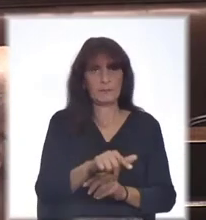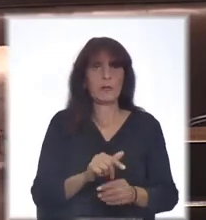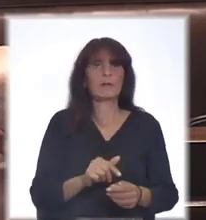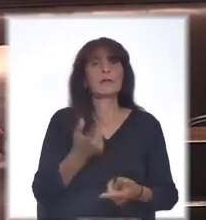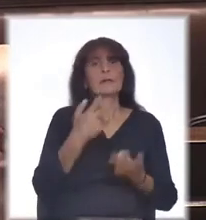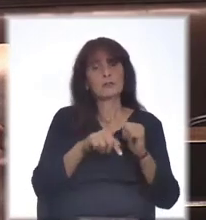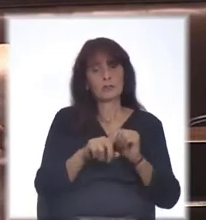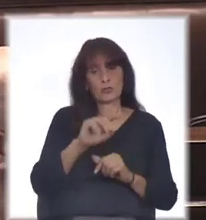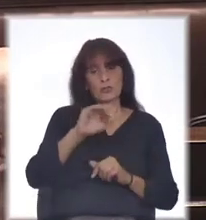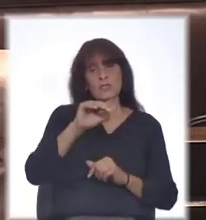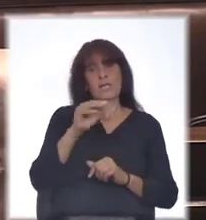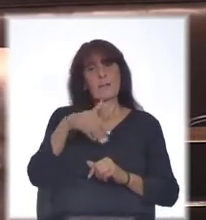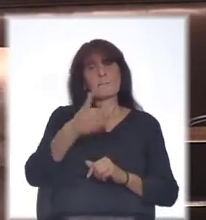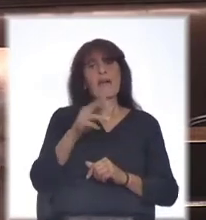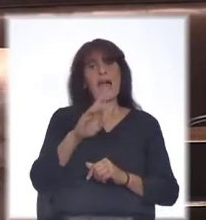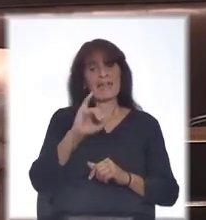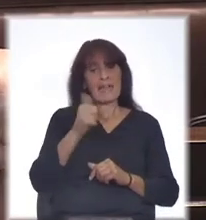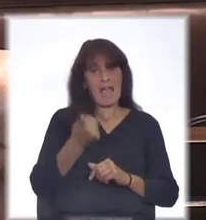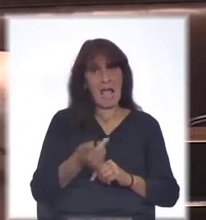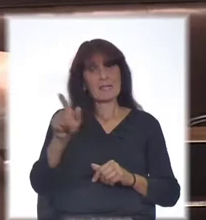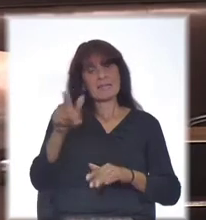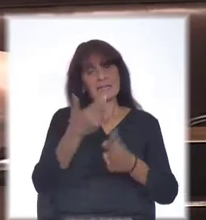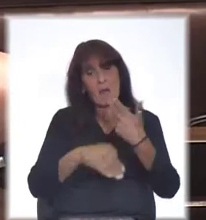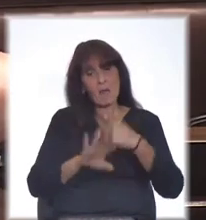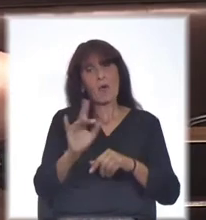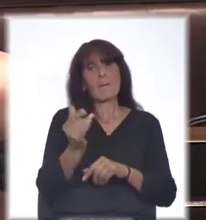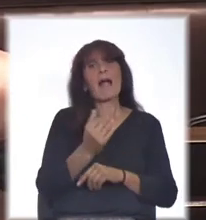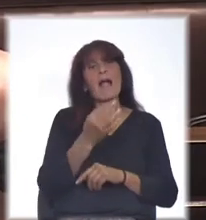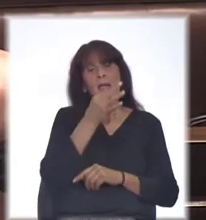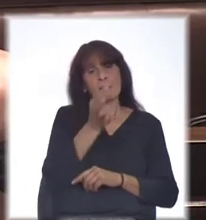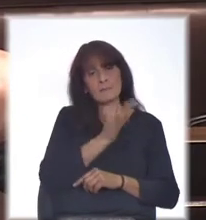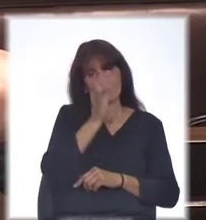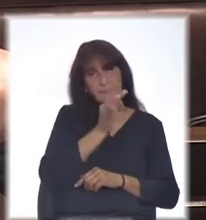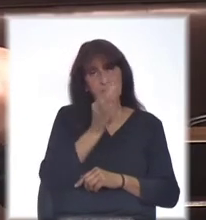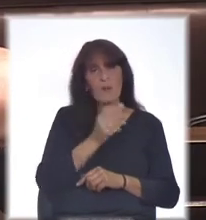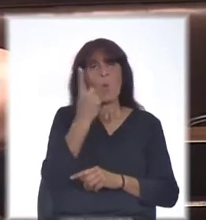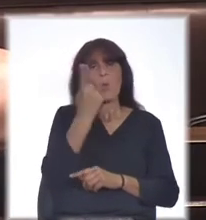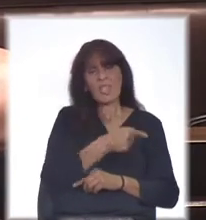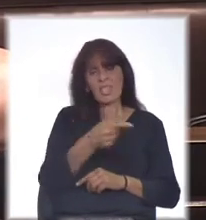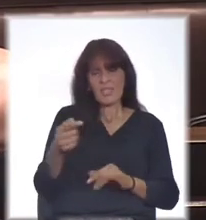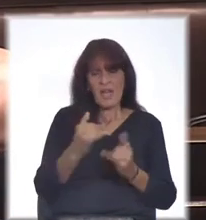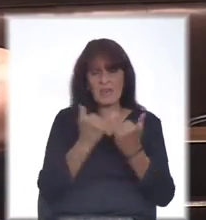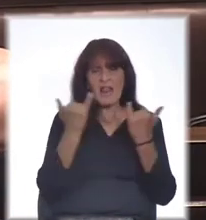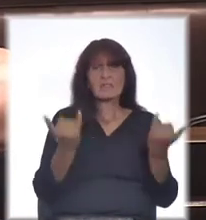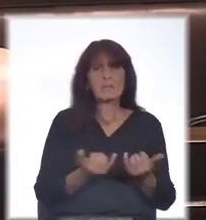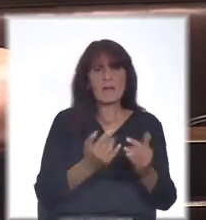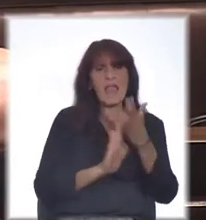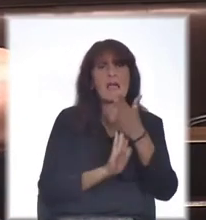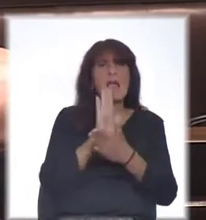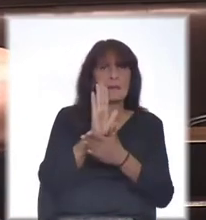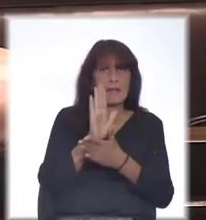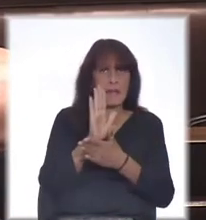María Josefina era la persona ideal para dictar esa charla. Fue un día de la semana, extrañamente por la mañana.